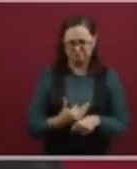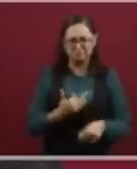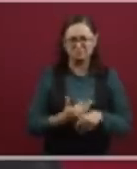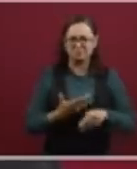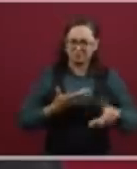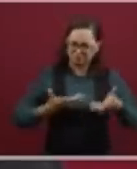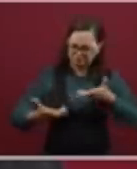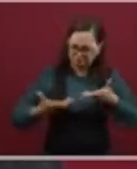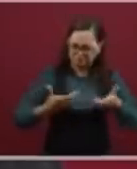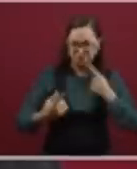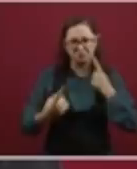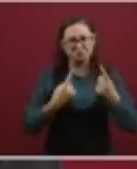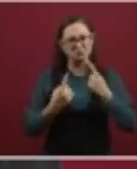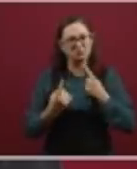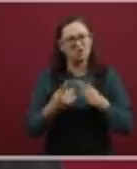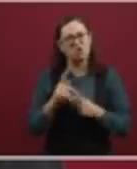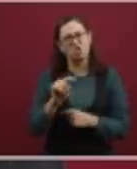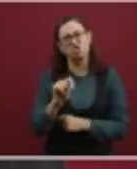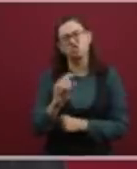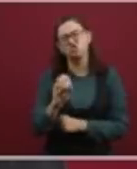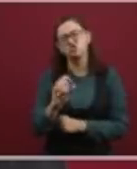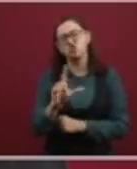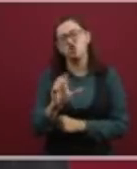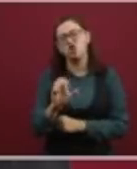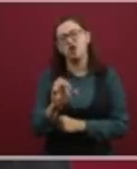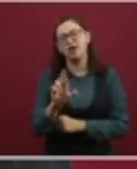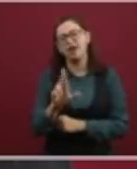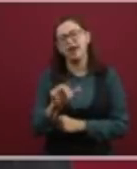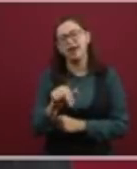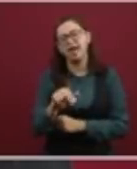¿Vamos a ser tolerantes? ¿Sí o no?